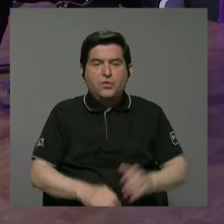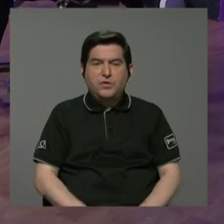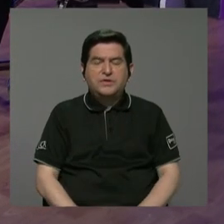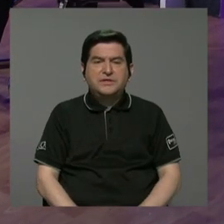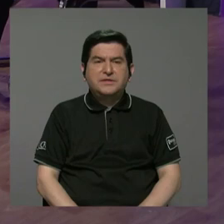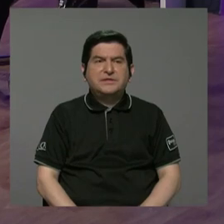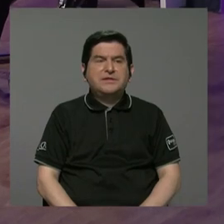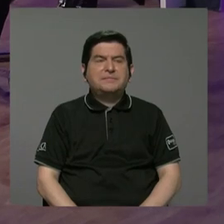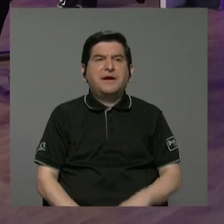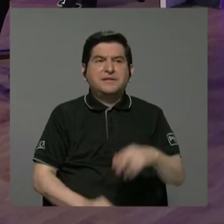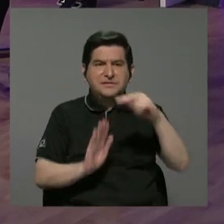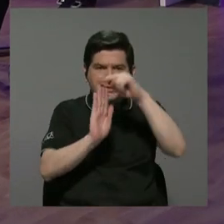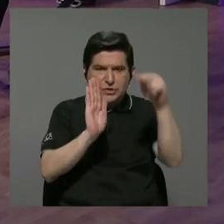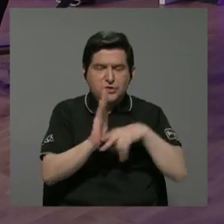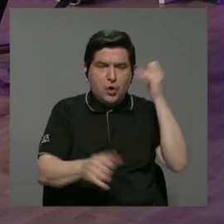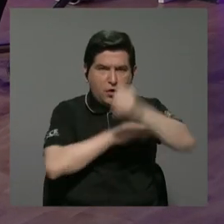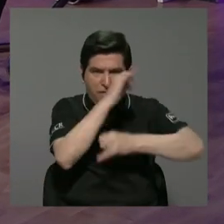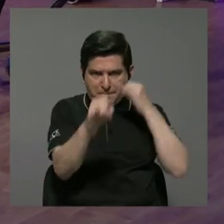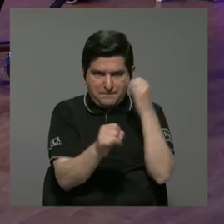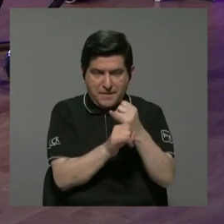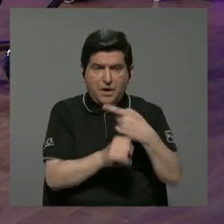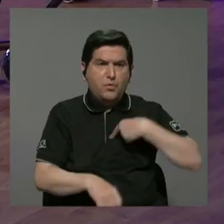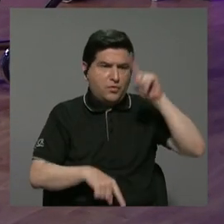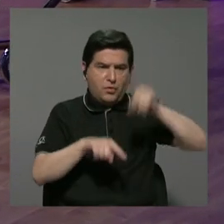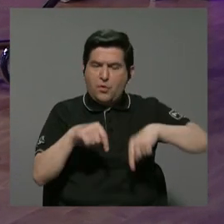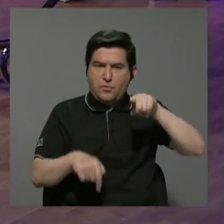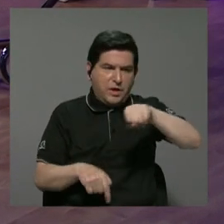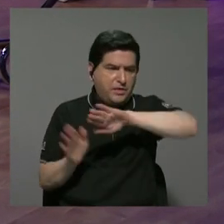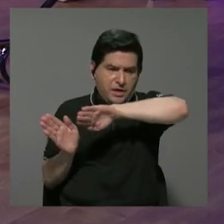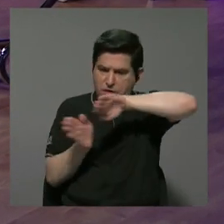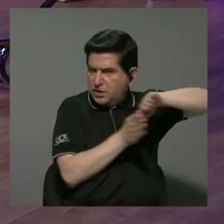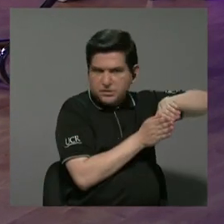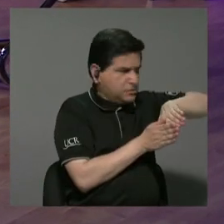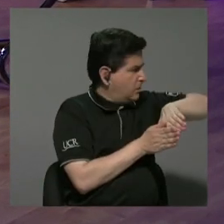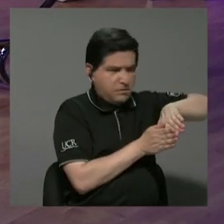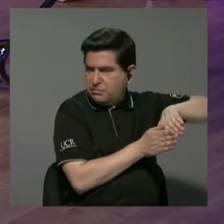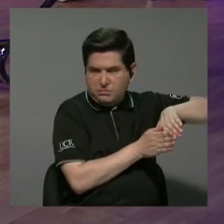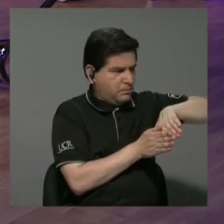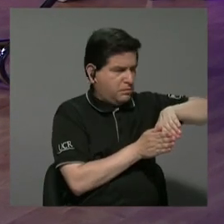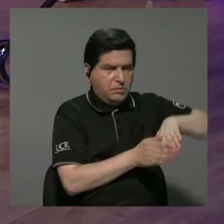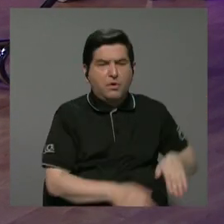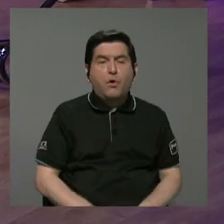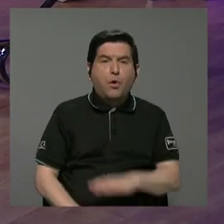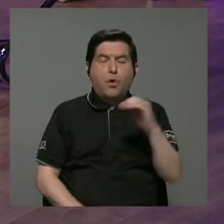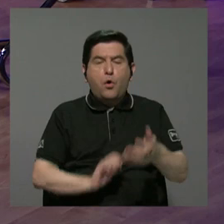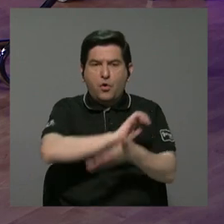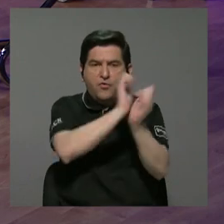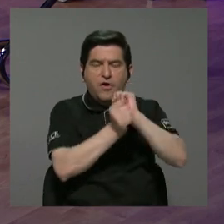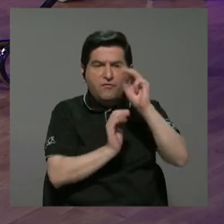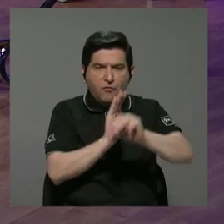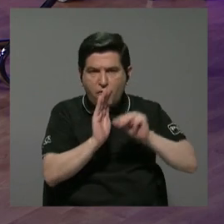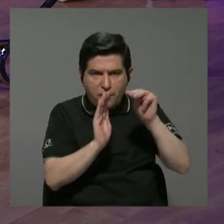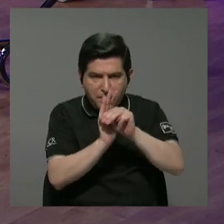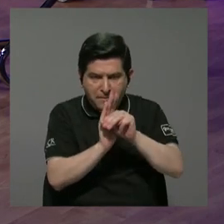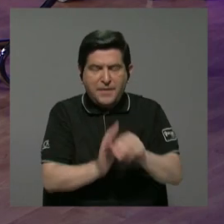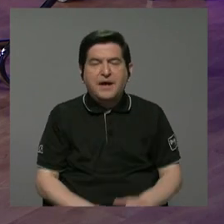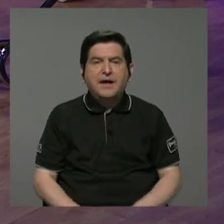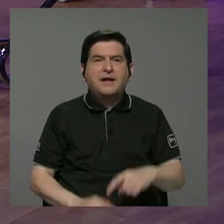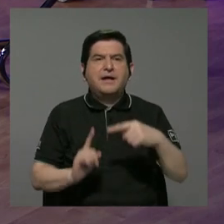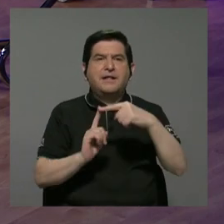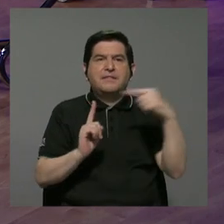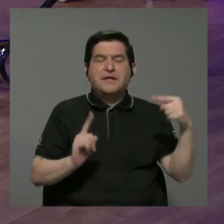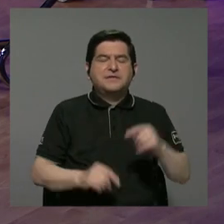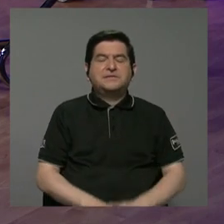lineamientos internacionales. Entonces uno no puede obviar eso. Uno no puede obviar la reforma curricular que desde tiempos de